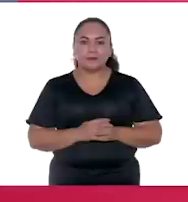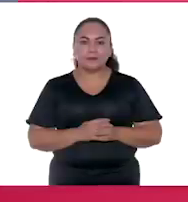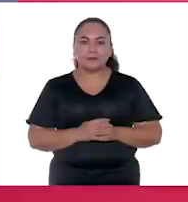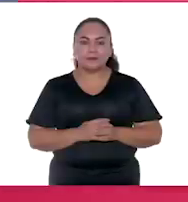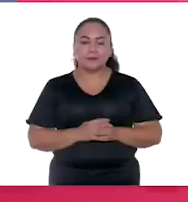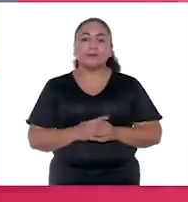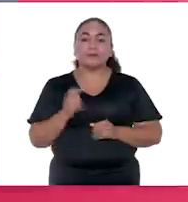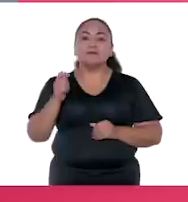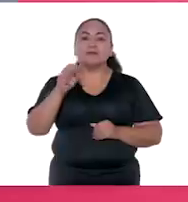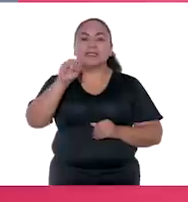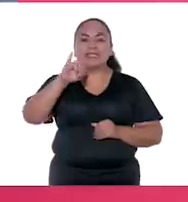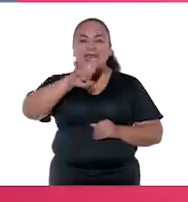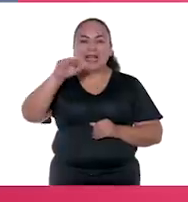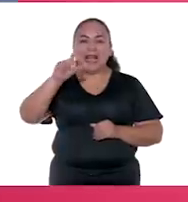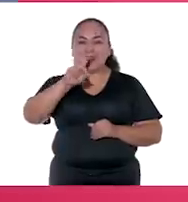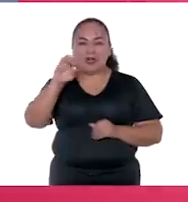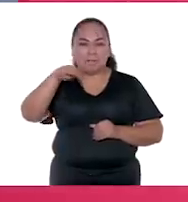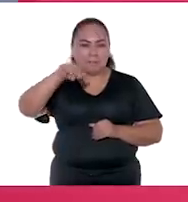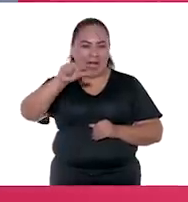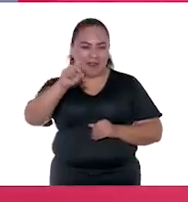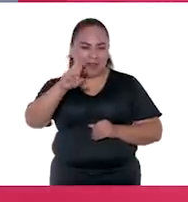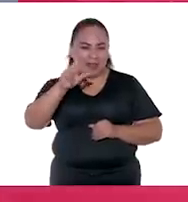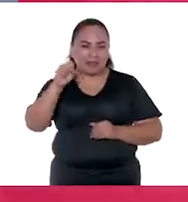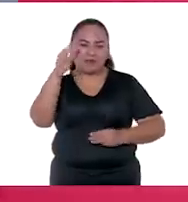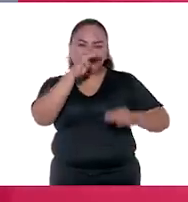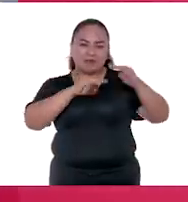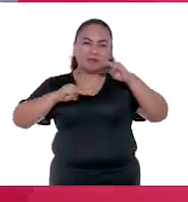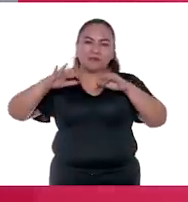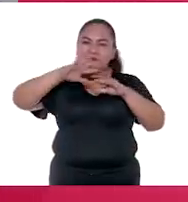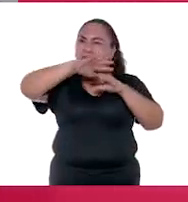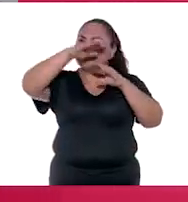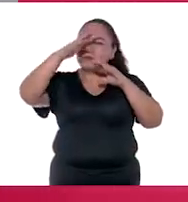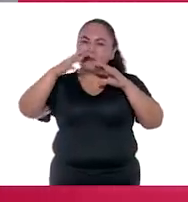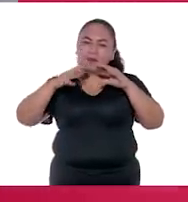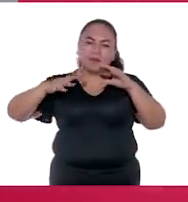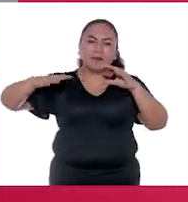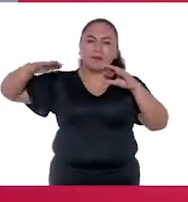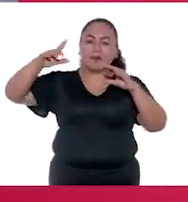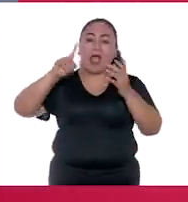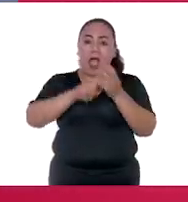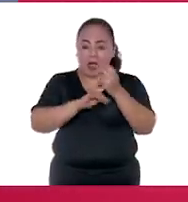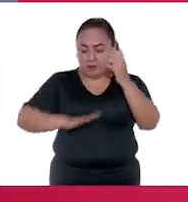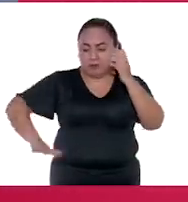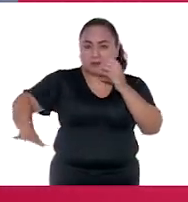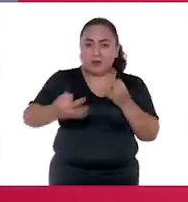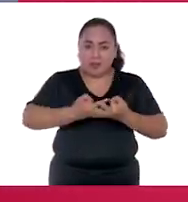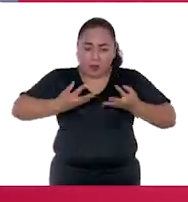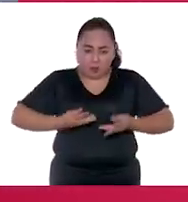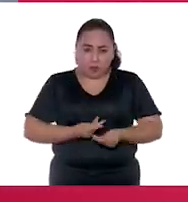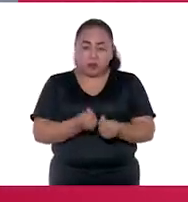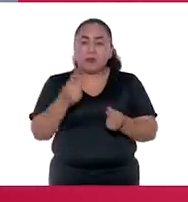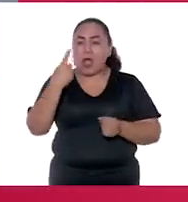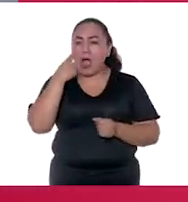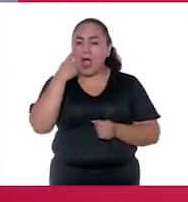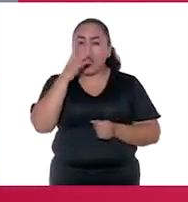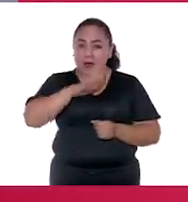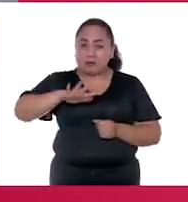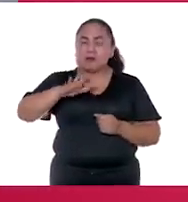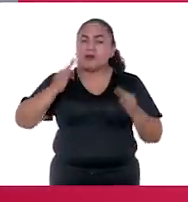La Sierra de Maderas, a pesar de brotar en medio de un ardiente desierto, es por lo general un lugar muy